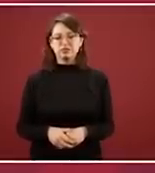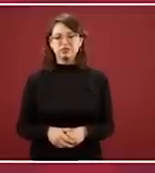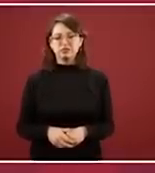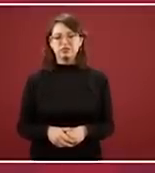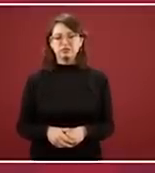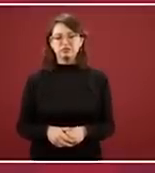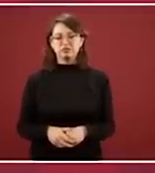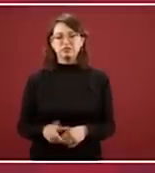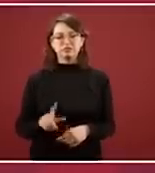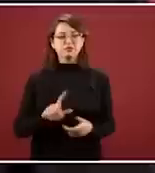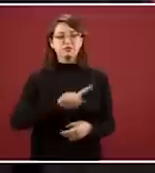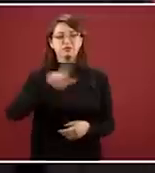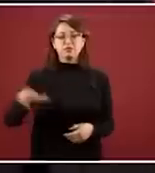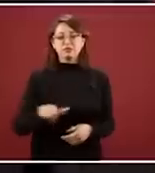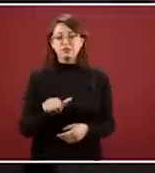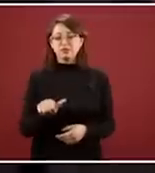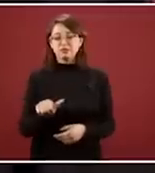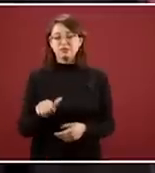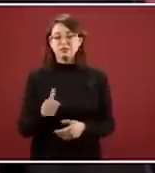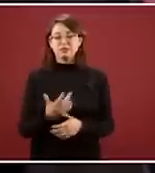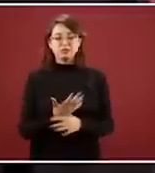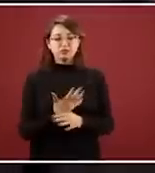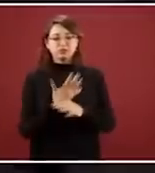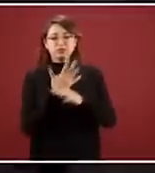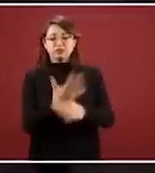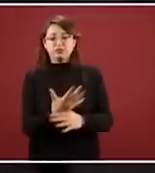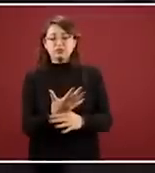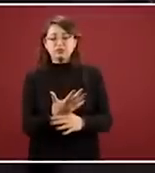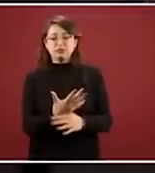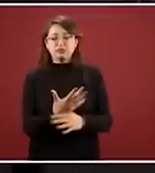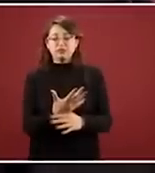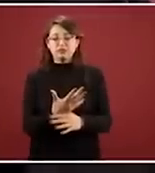de que el que estaba a cargo de la seguridad